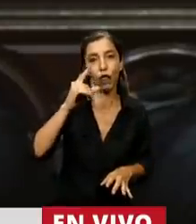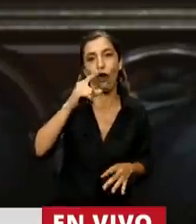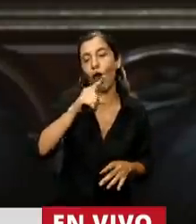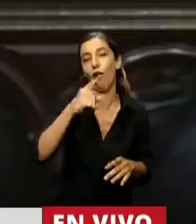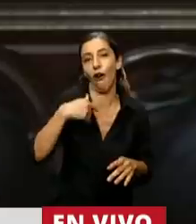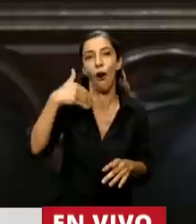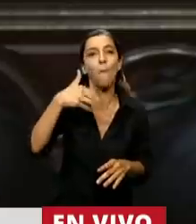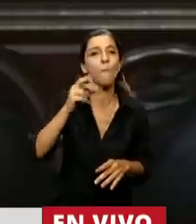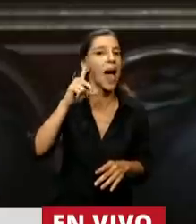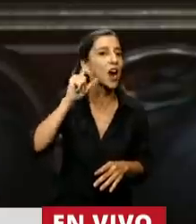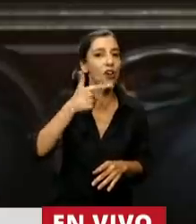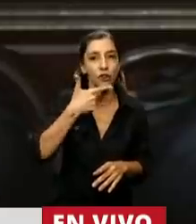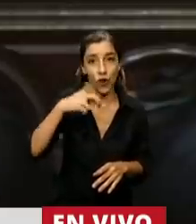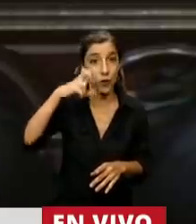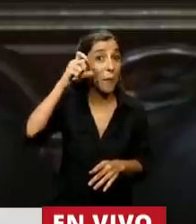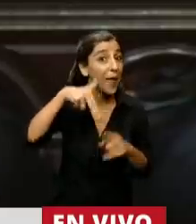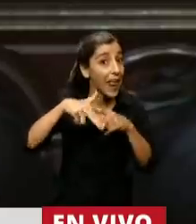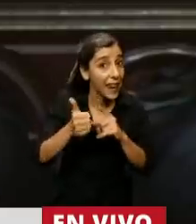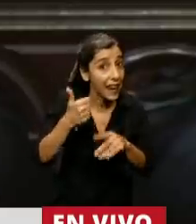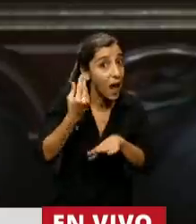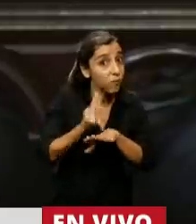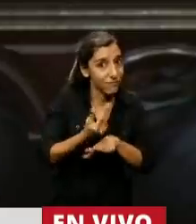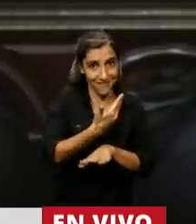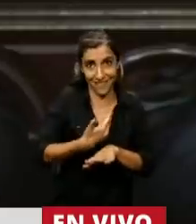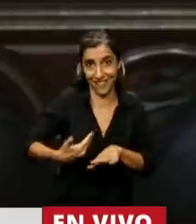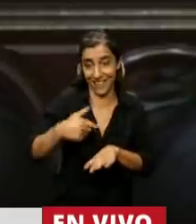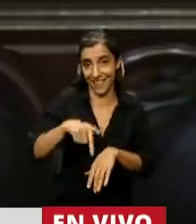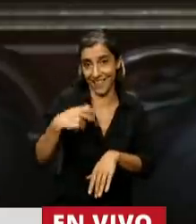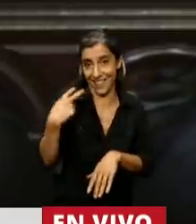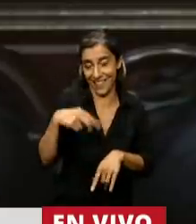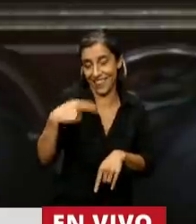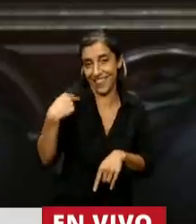el proceso electoral que atravesaba en la argentina le aseguro